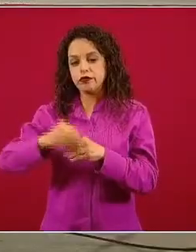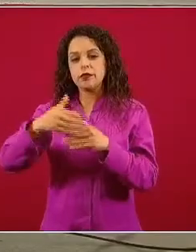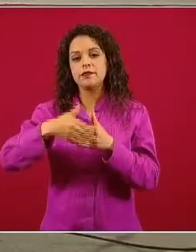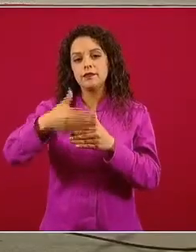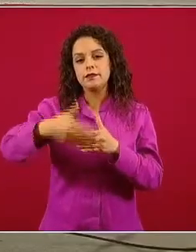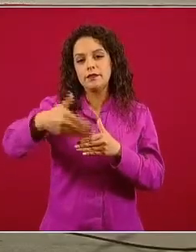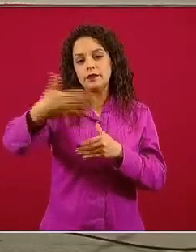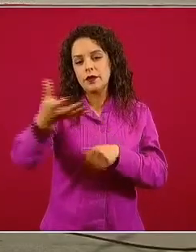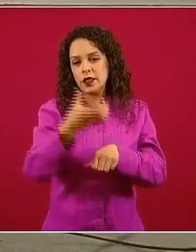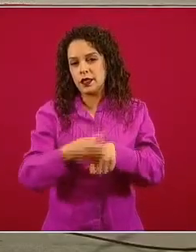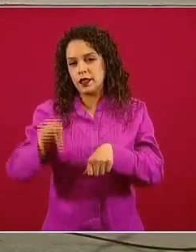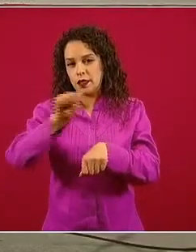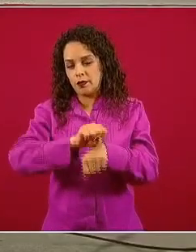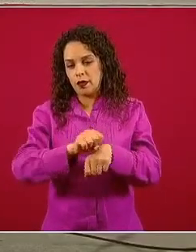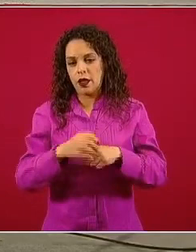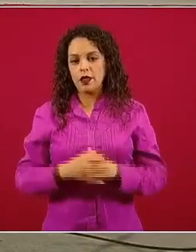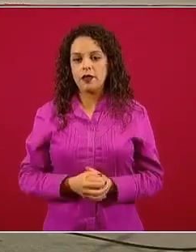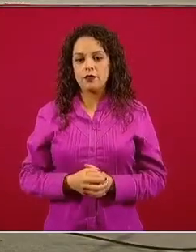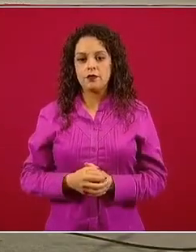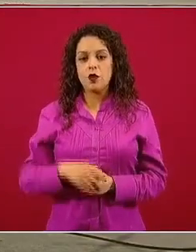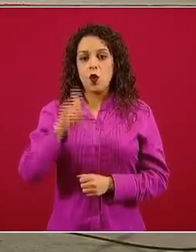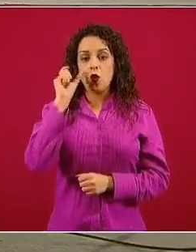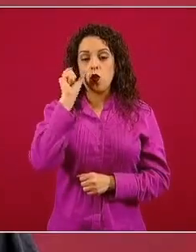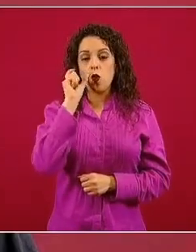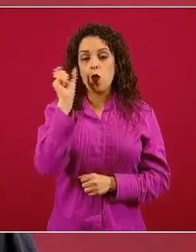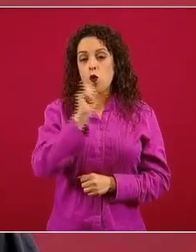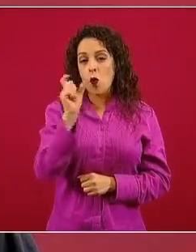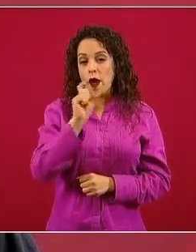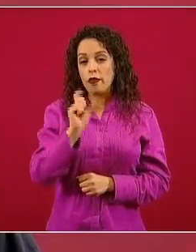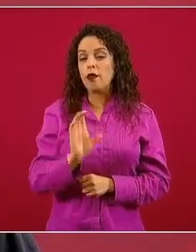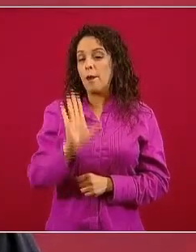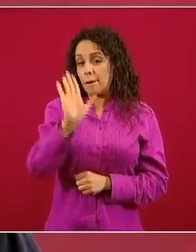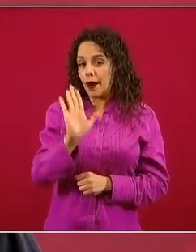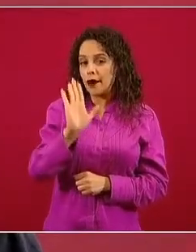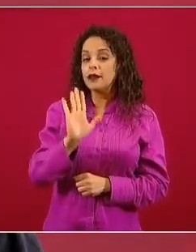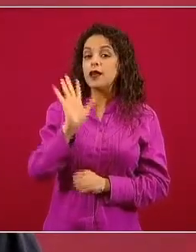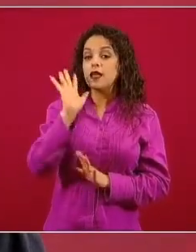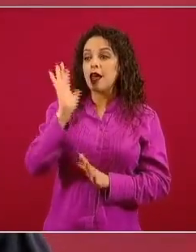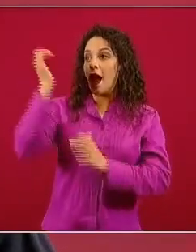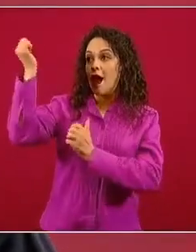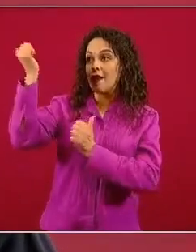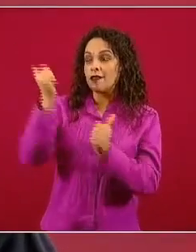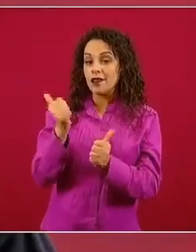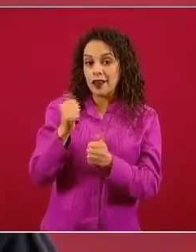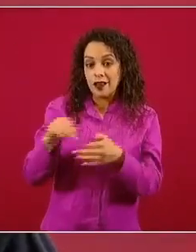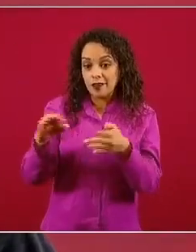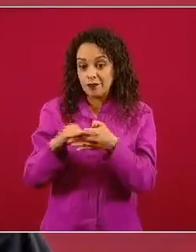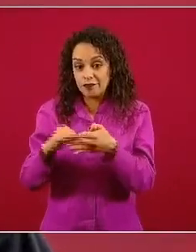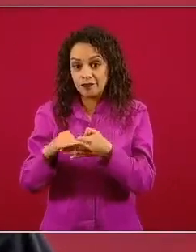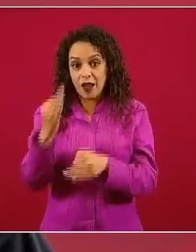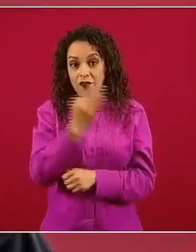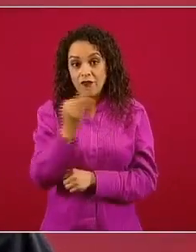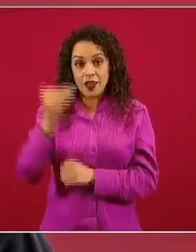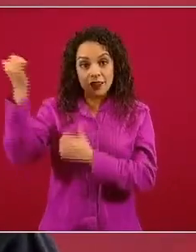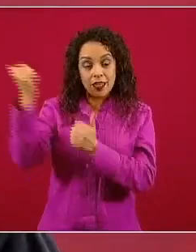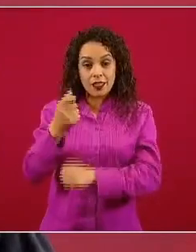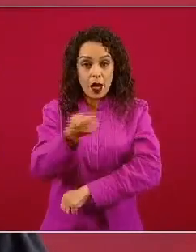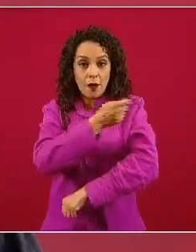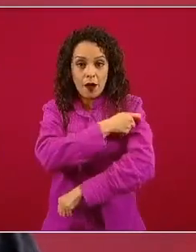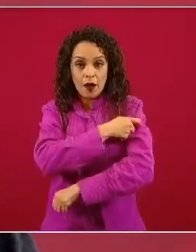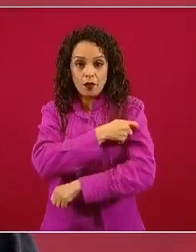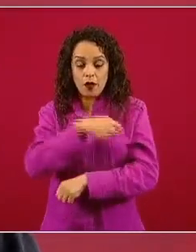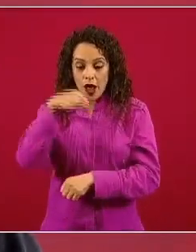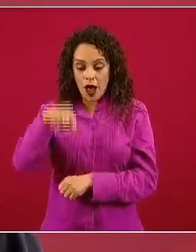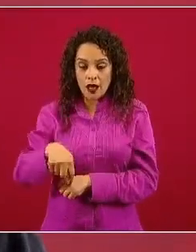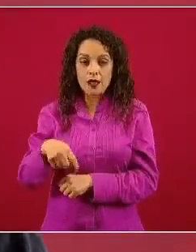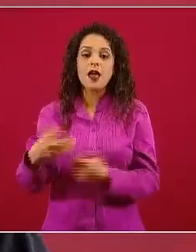seguro más cerca cuando se reciban las vacunas en físico, y información definitivamente pues mucho más